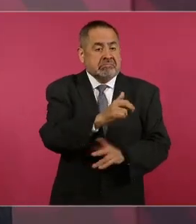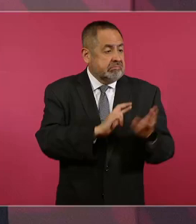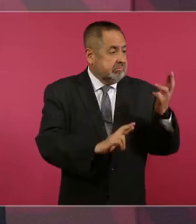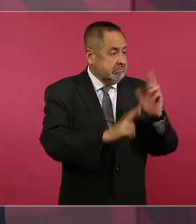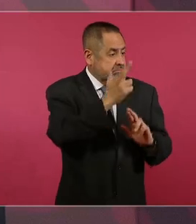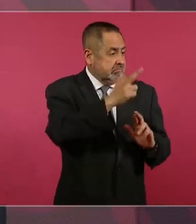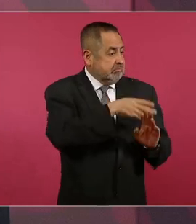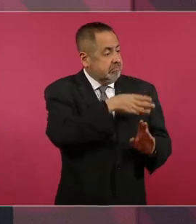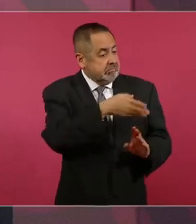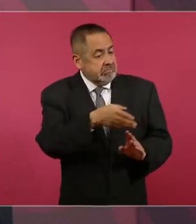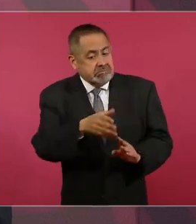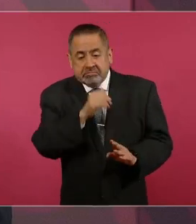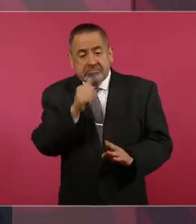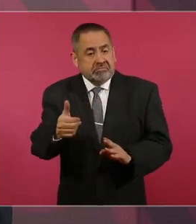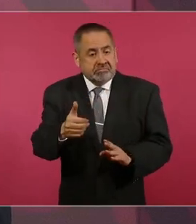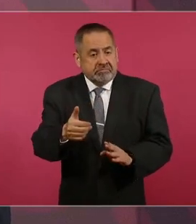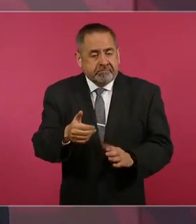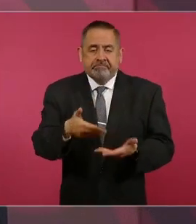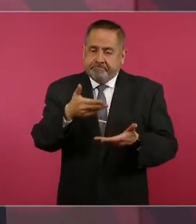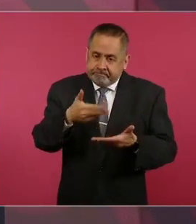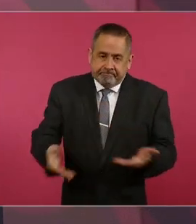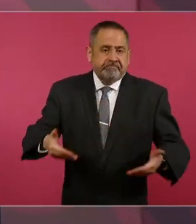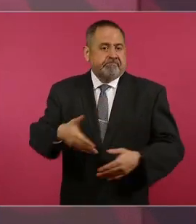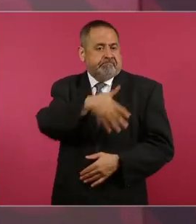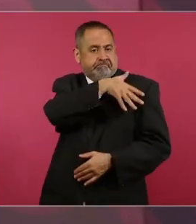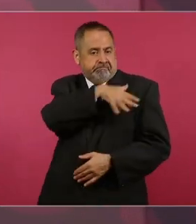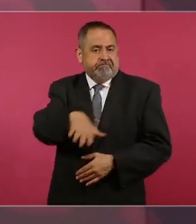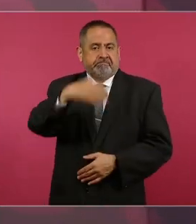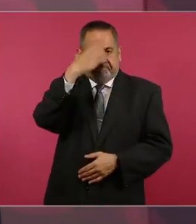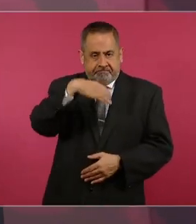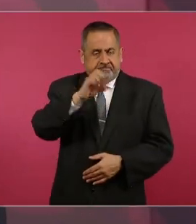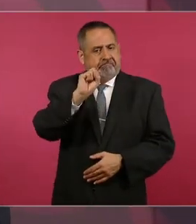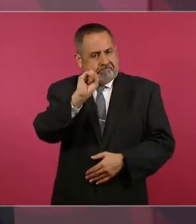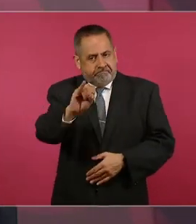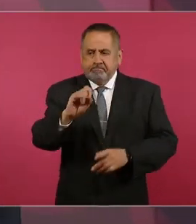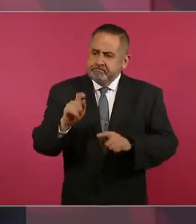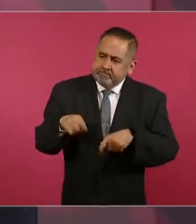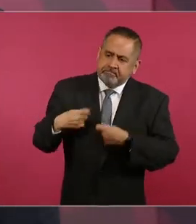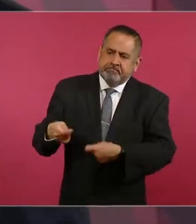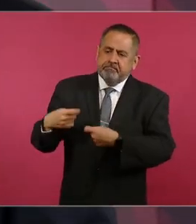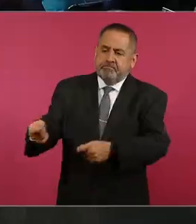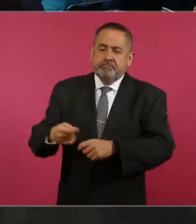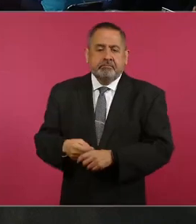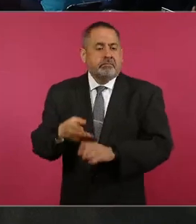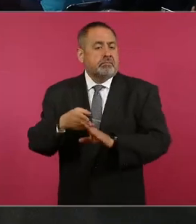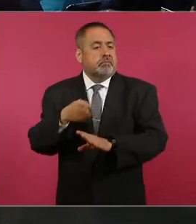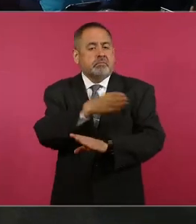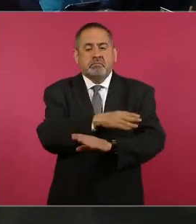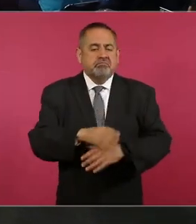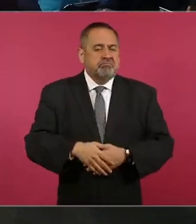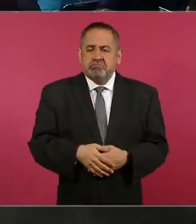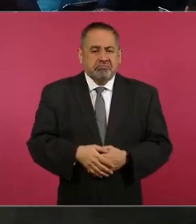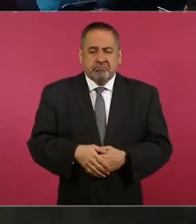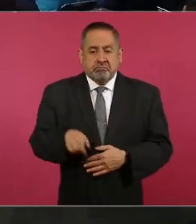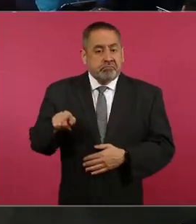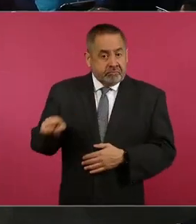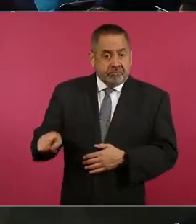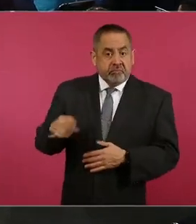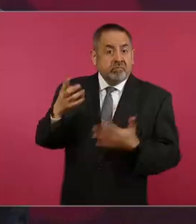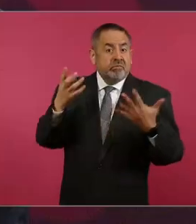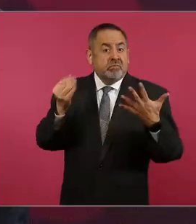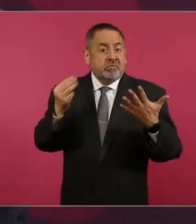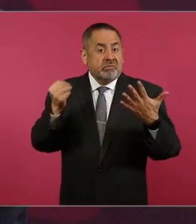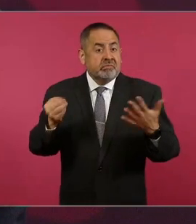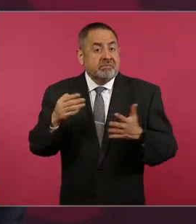hasta la llegada del general Cárdenas no habían entregado nueve millones de